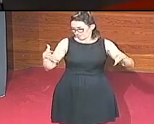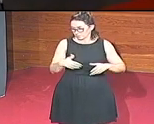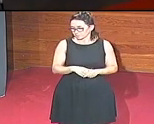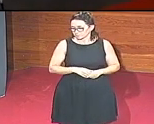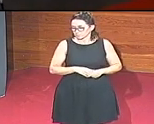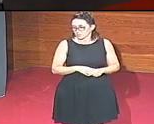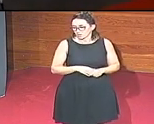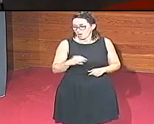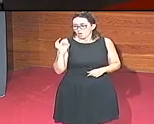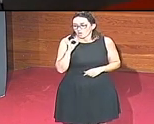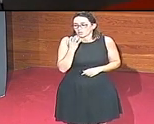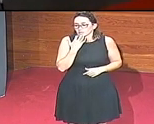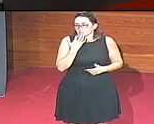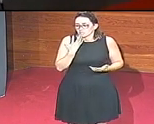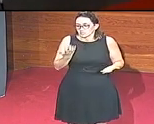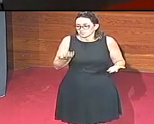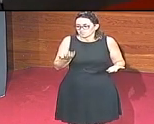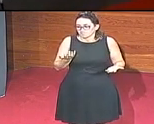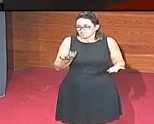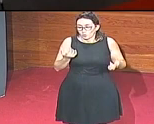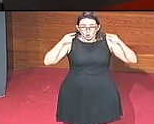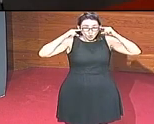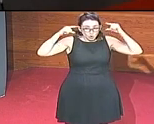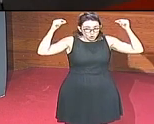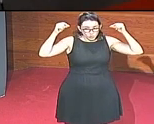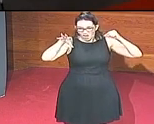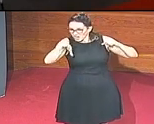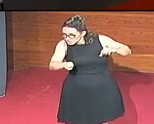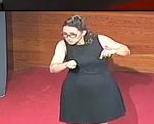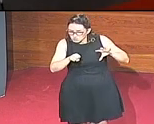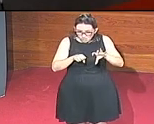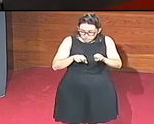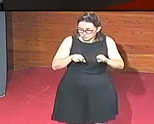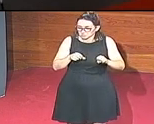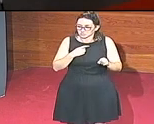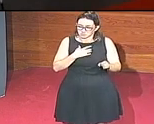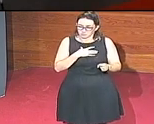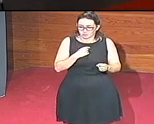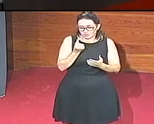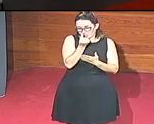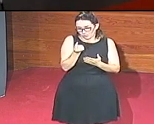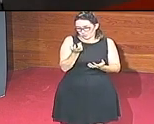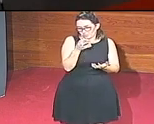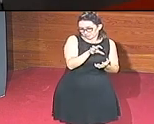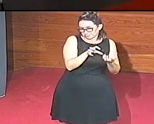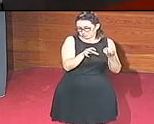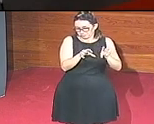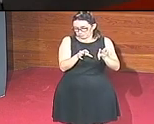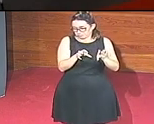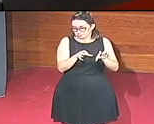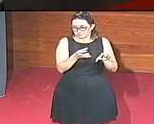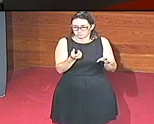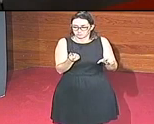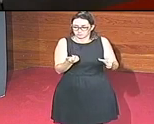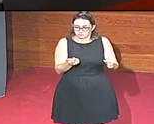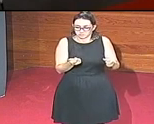o cuando hay ataques de cuando hay ataques de lobos pues bueno partes unos dibujos que bueno tampoco son